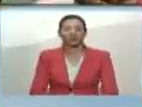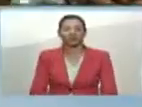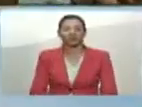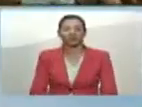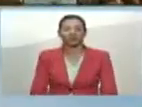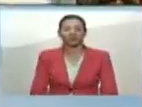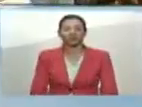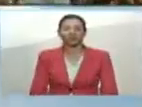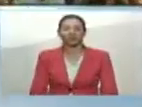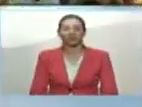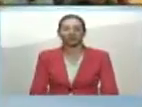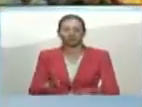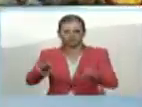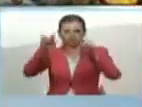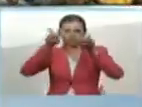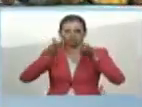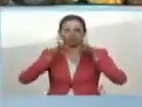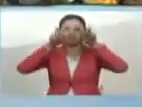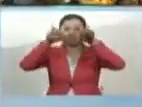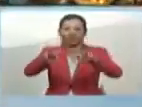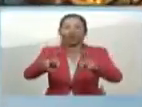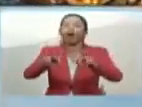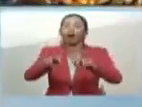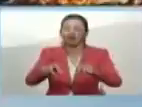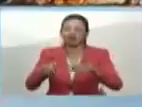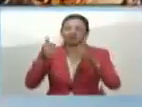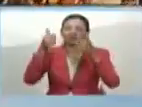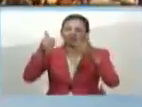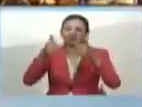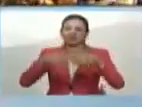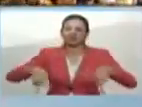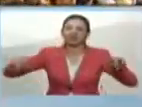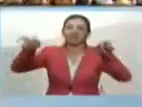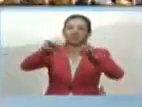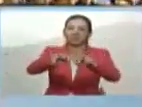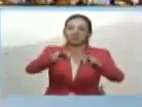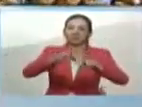Siéntense aquí adelante, ¿vale? Eso es.